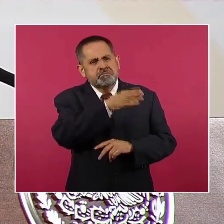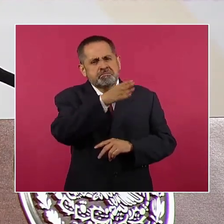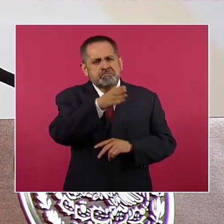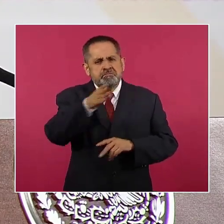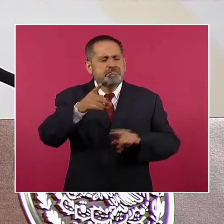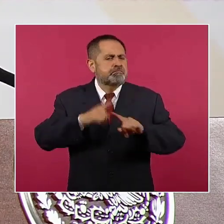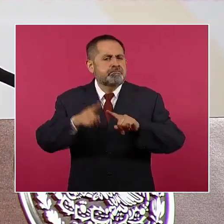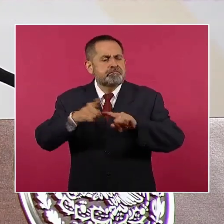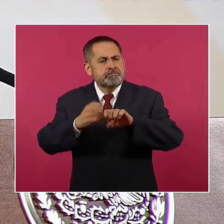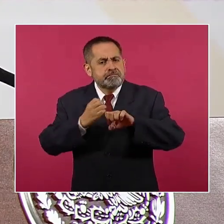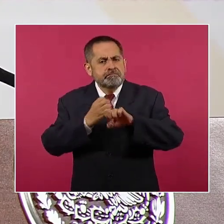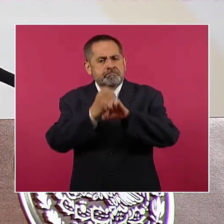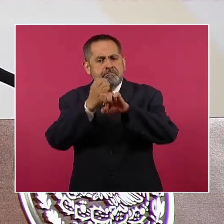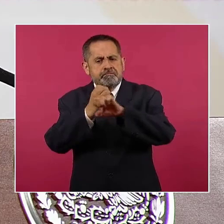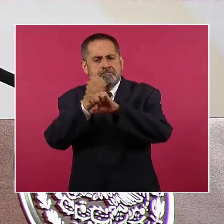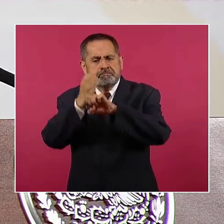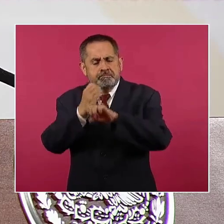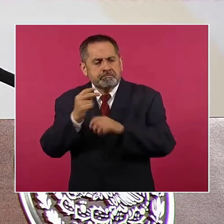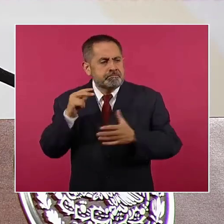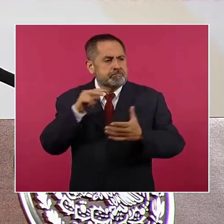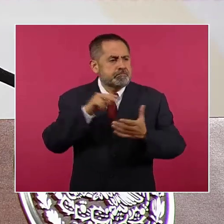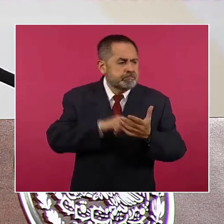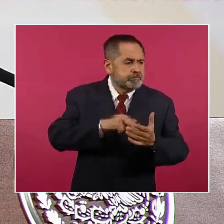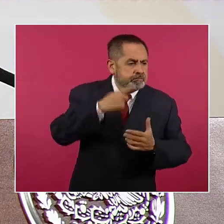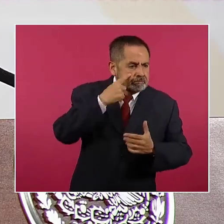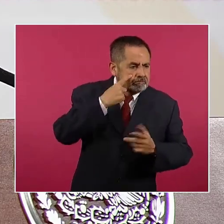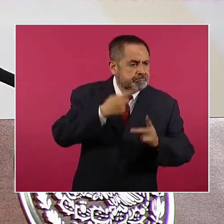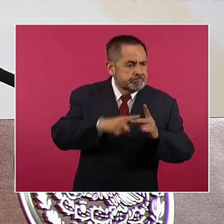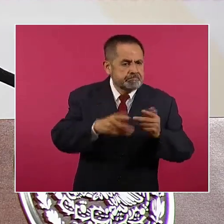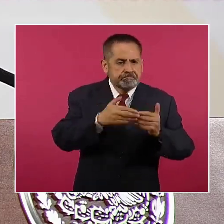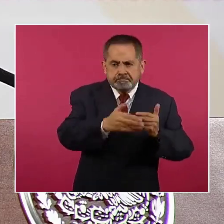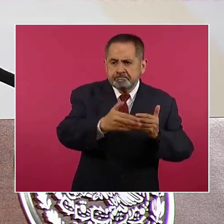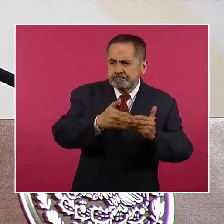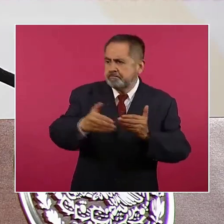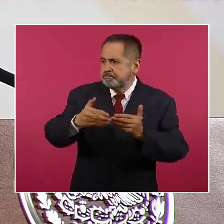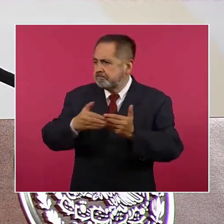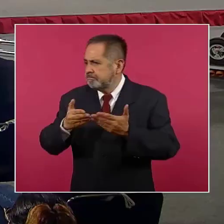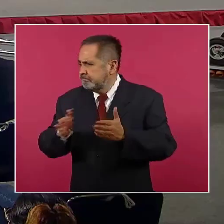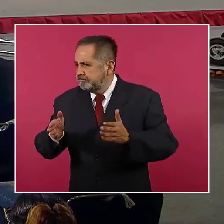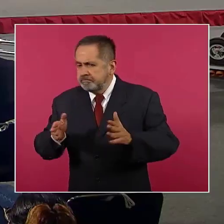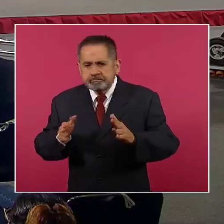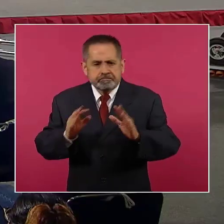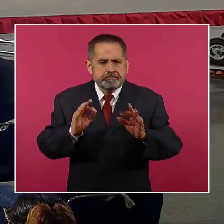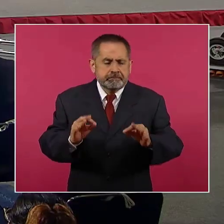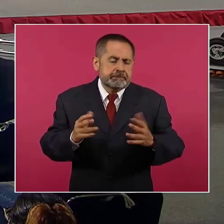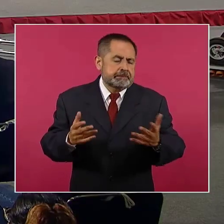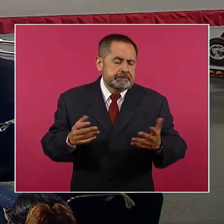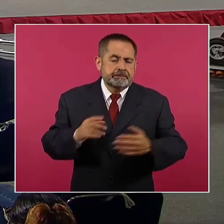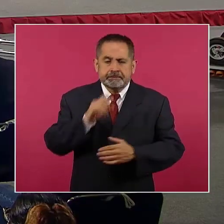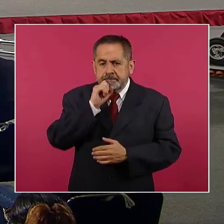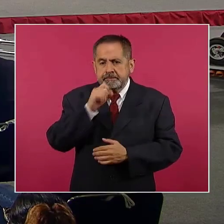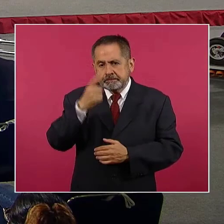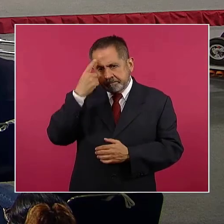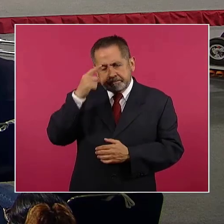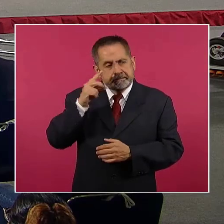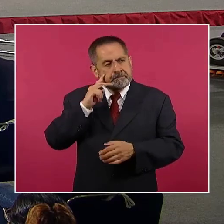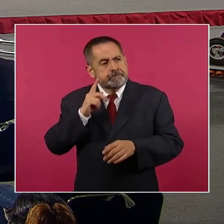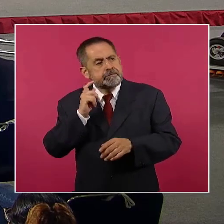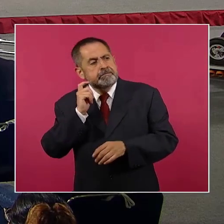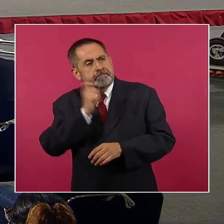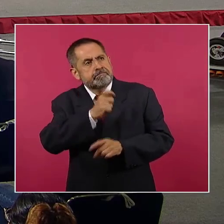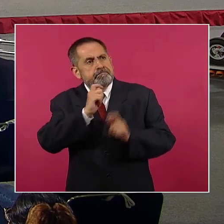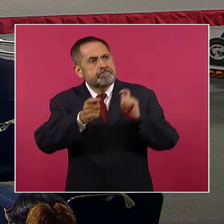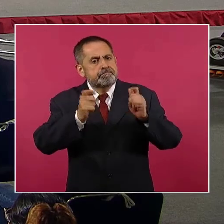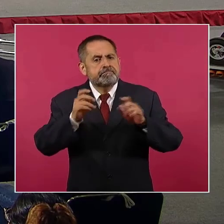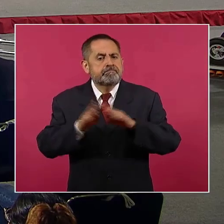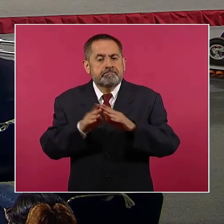estados Por un lado para dar el inicio y banderazo al regreso a clases Como también para llevar el seguimiento de lo que